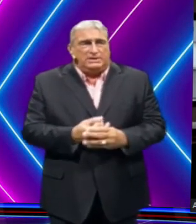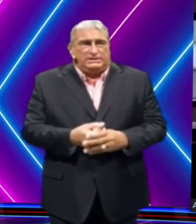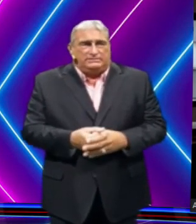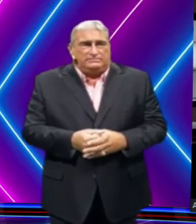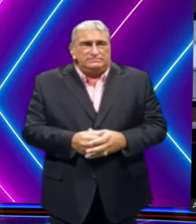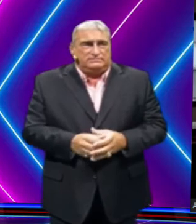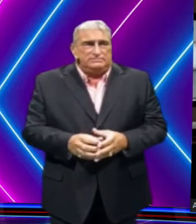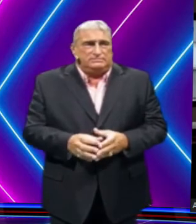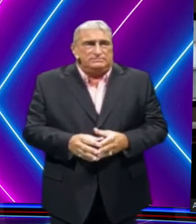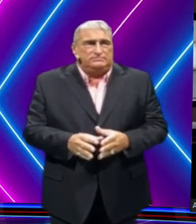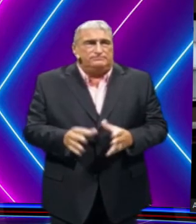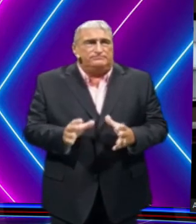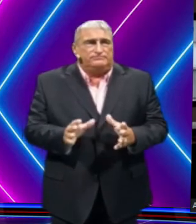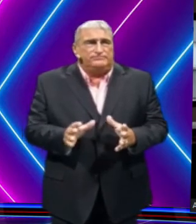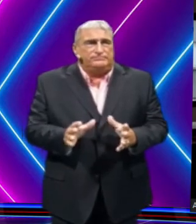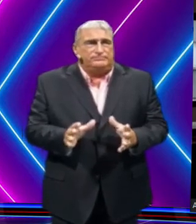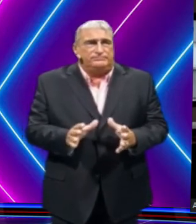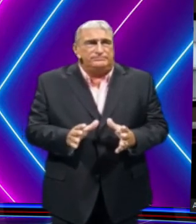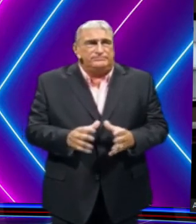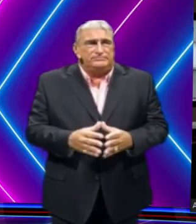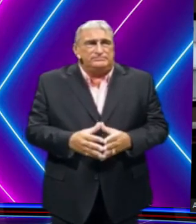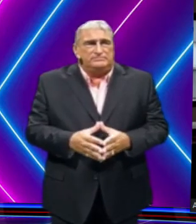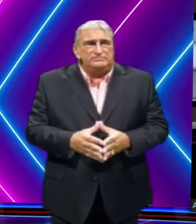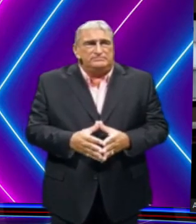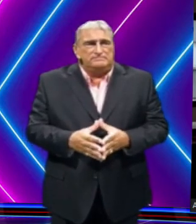Guzmán. Yo le voy a decir esto, Pedro.